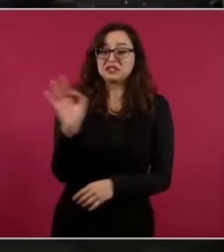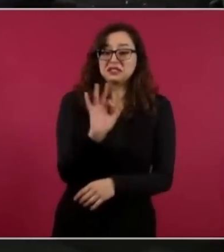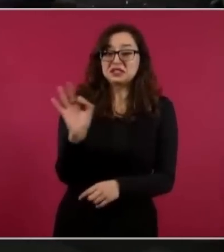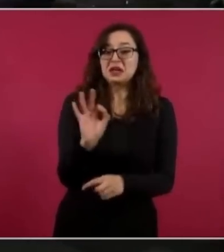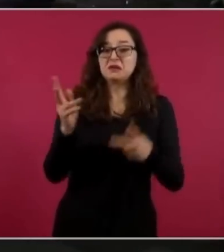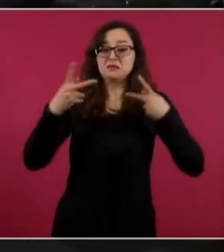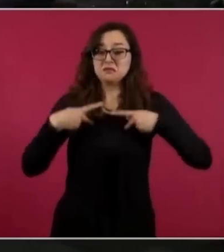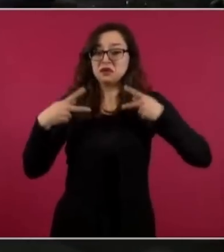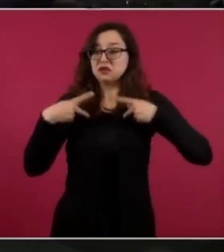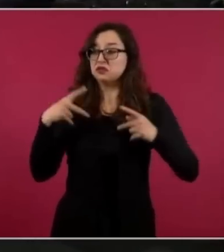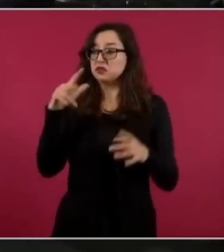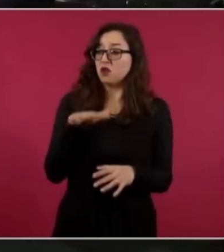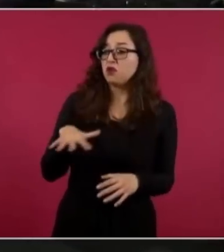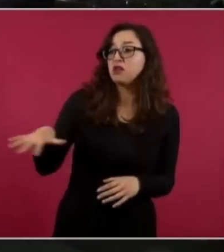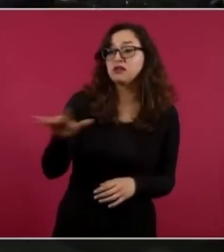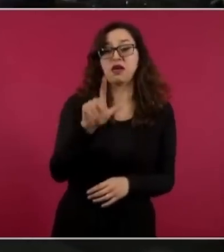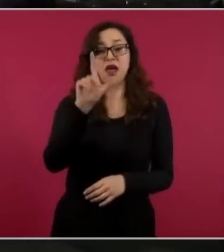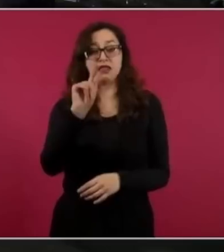pues